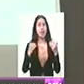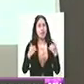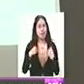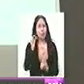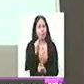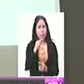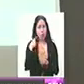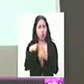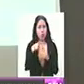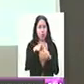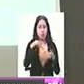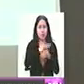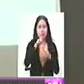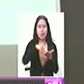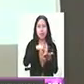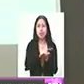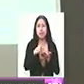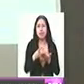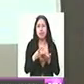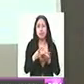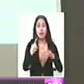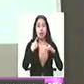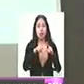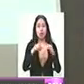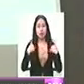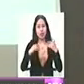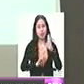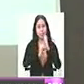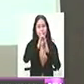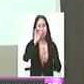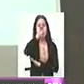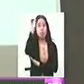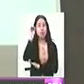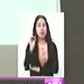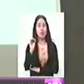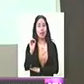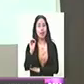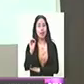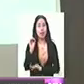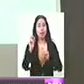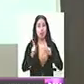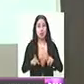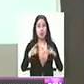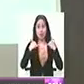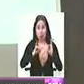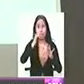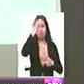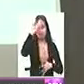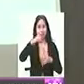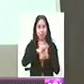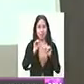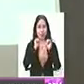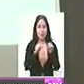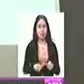últimas semanas, pero mantiene un alto porcentaje de casos activos.